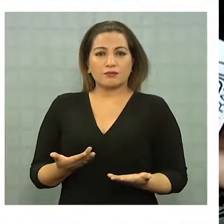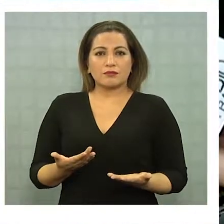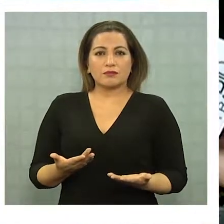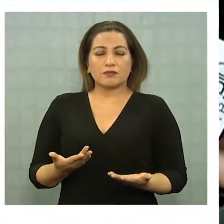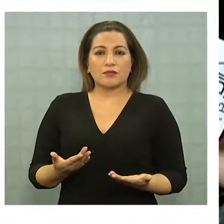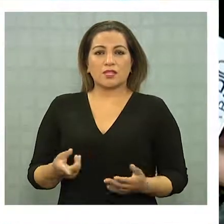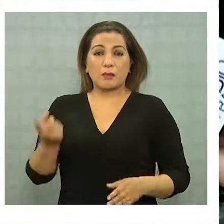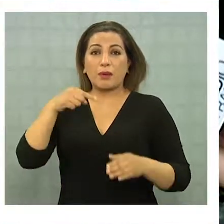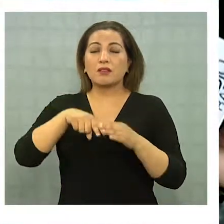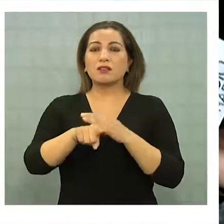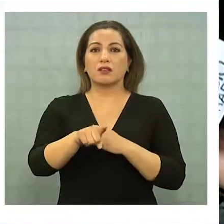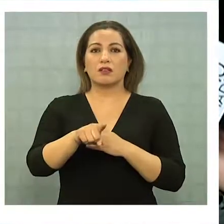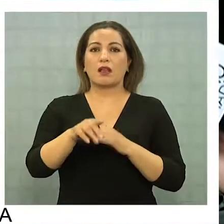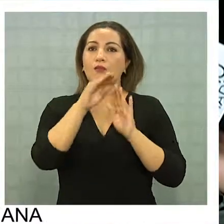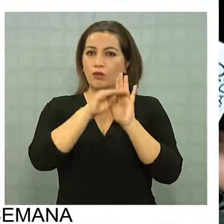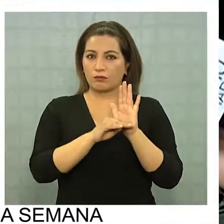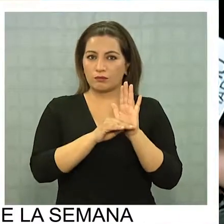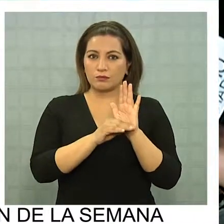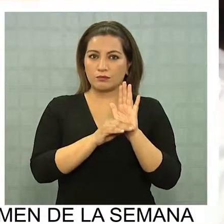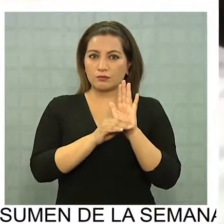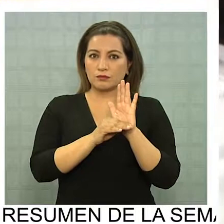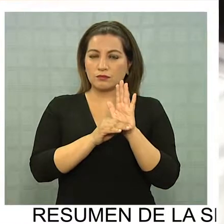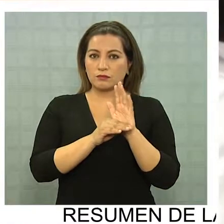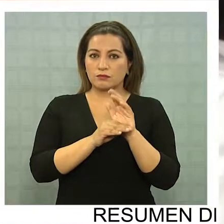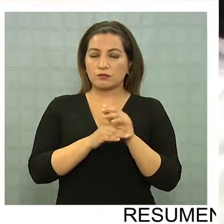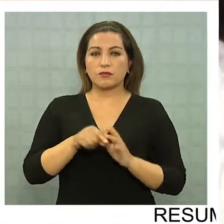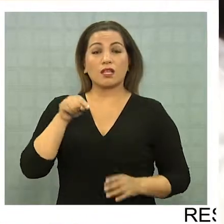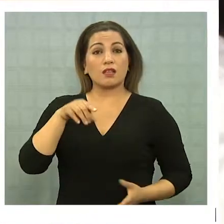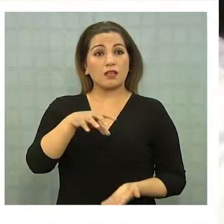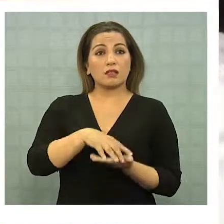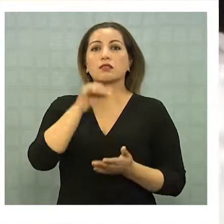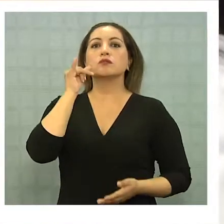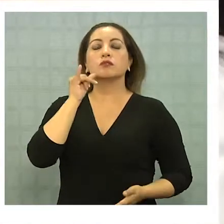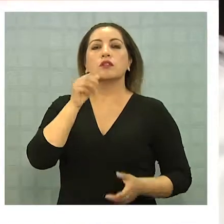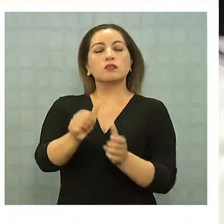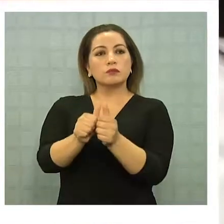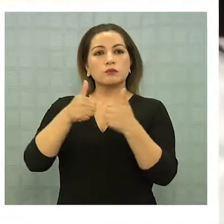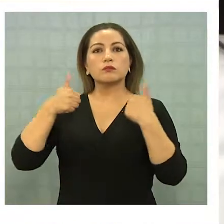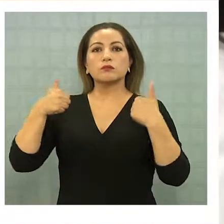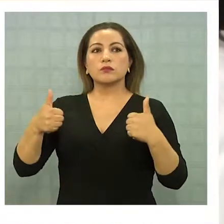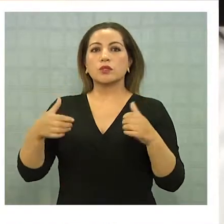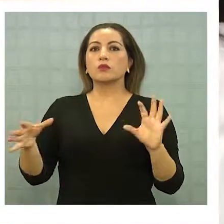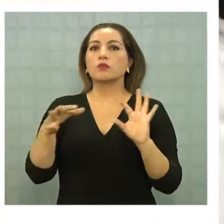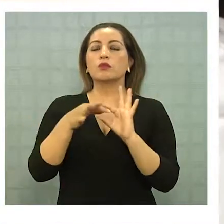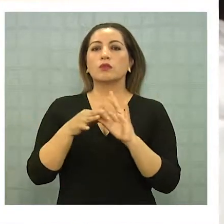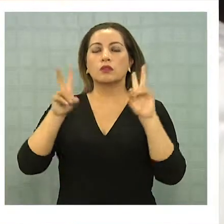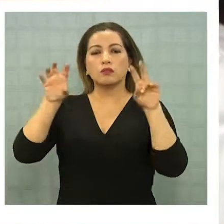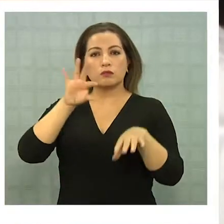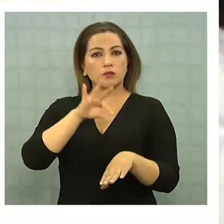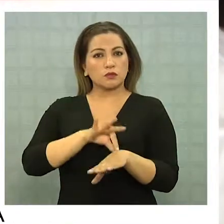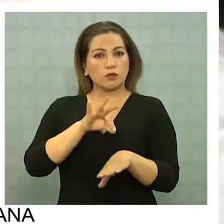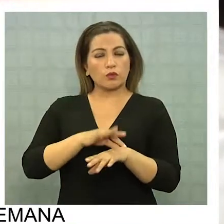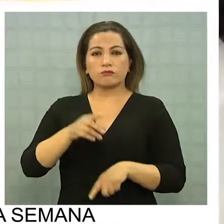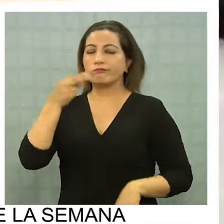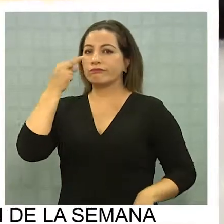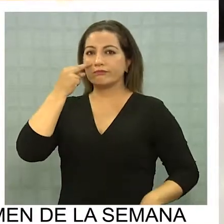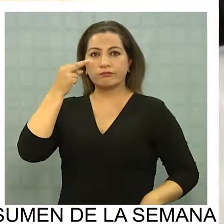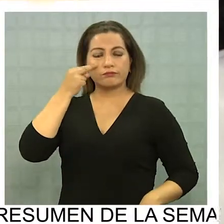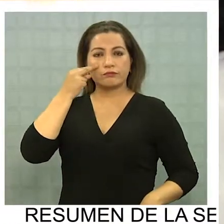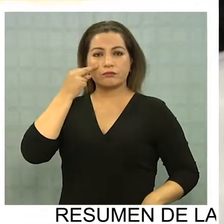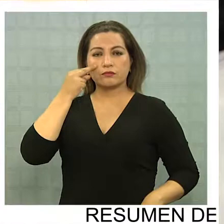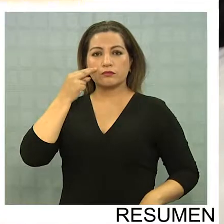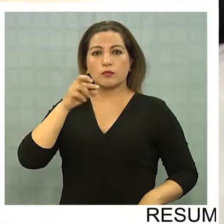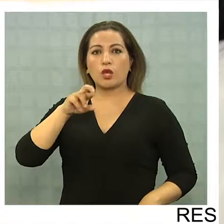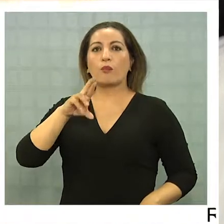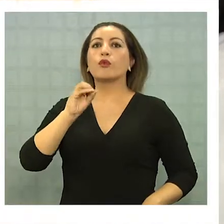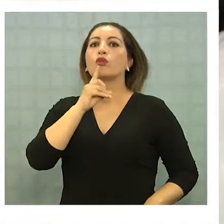vista un punto de entrada para nuestros programas. En nuestra ciudad, las autoridades ligadas a la salud dan a conocer